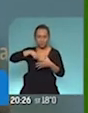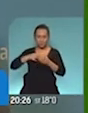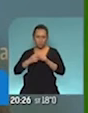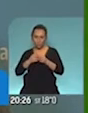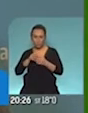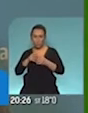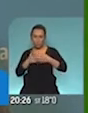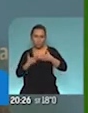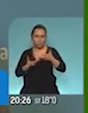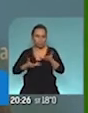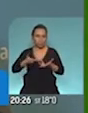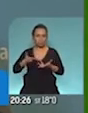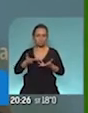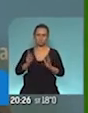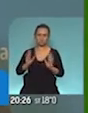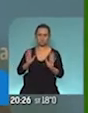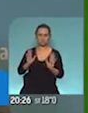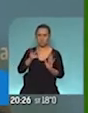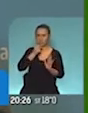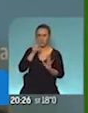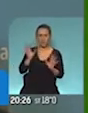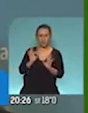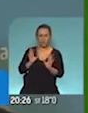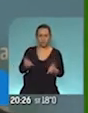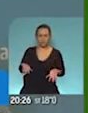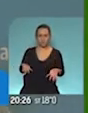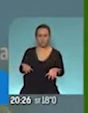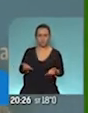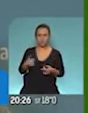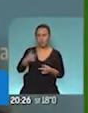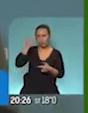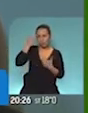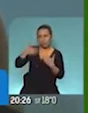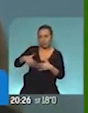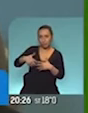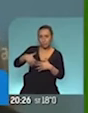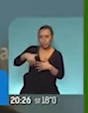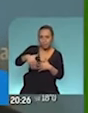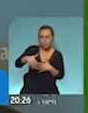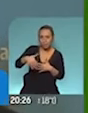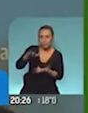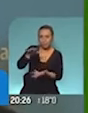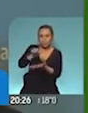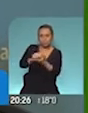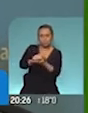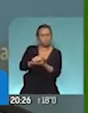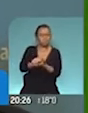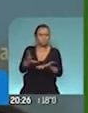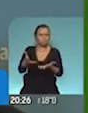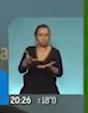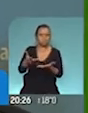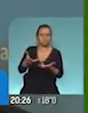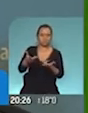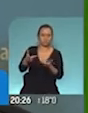Bueno, Duhalde fue siempre lo mismo y entendemos que tendría que haber sido repudiado siempre por el conjunto del